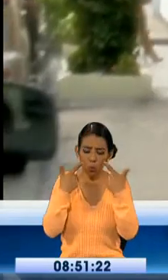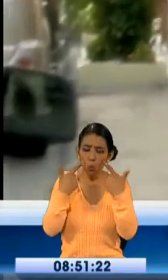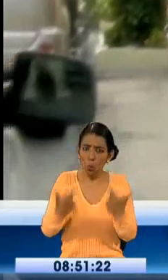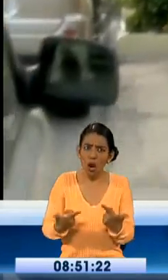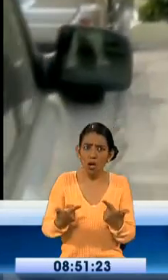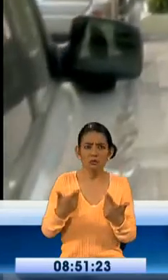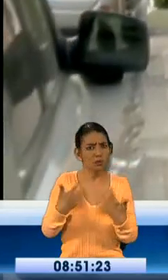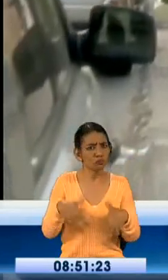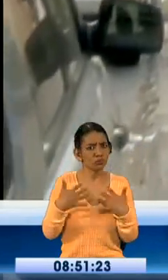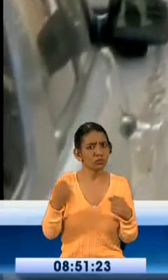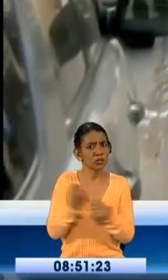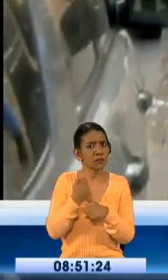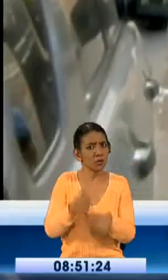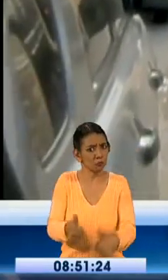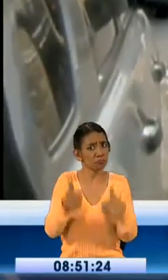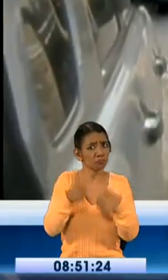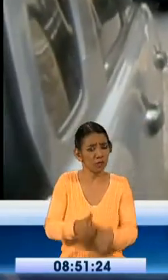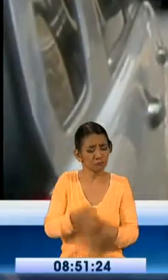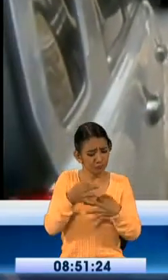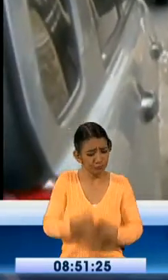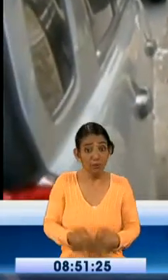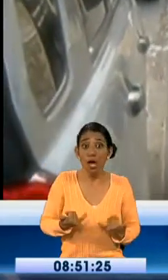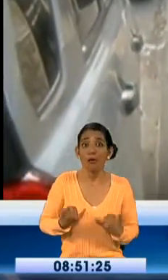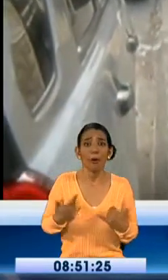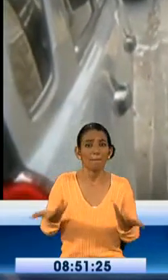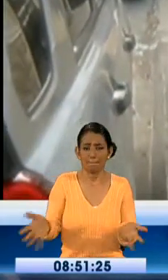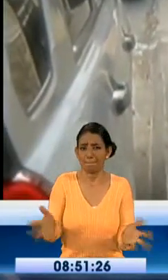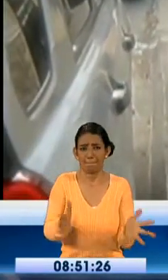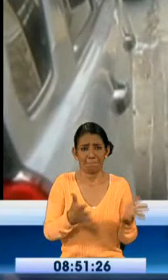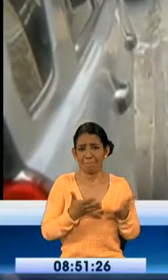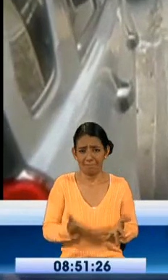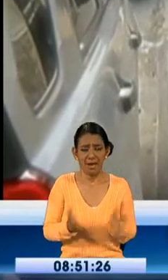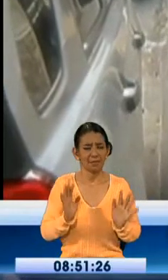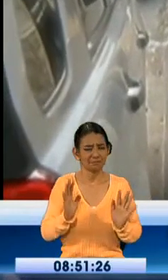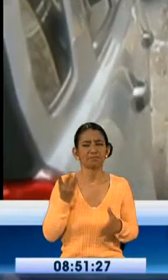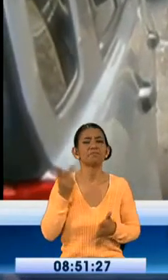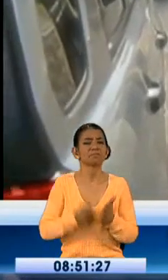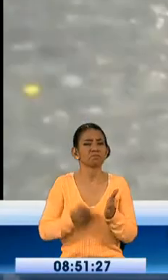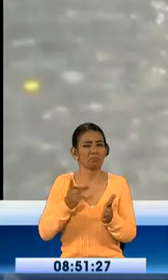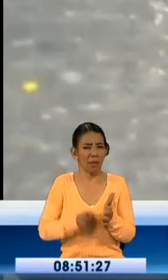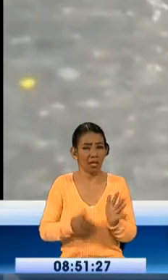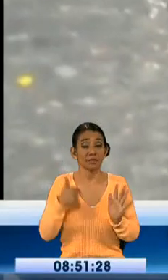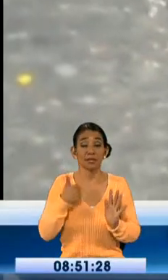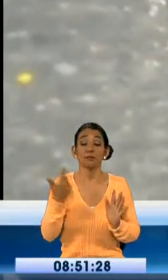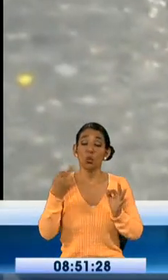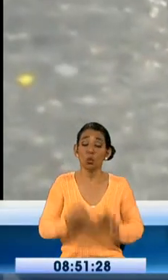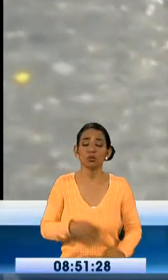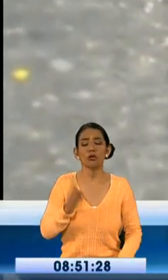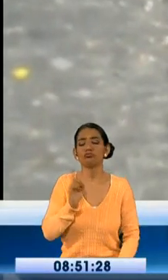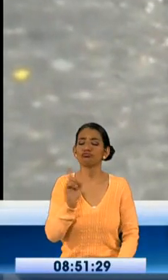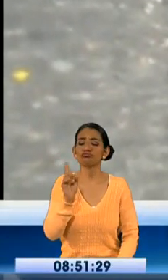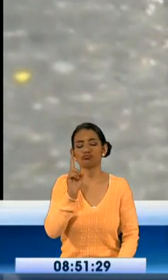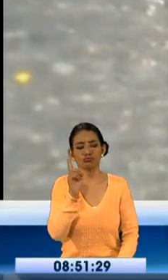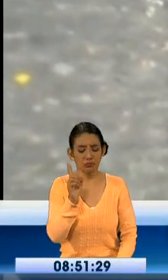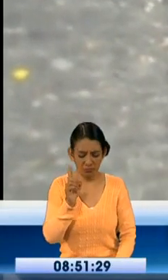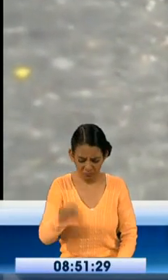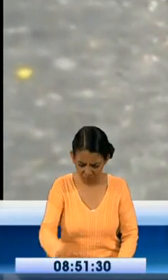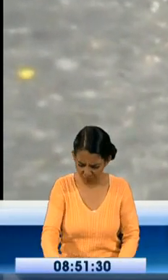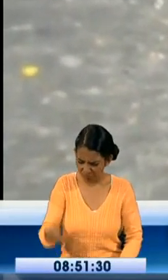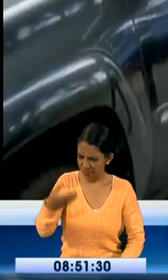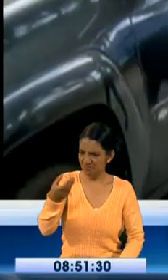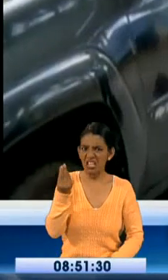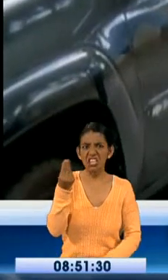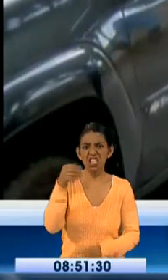honestidad que por estos tiempos casi no se ven. Y es que el uniformado señala que devolvió a su dueño una billetera llena de